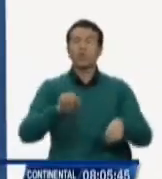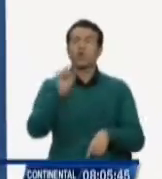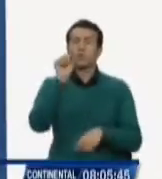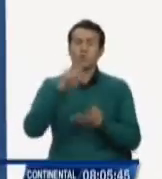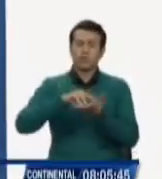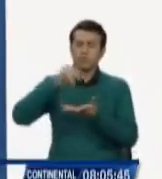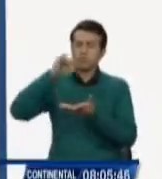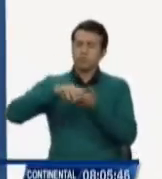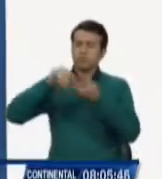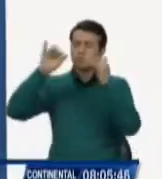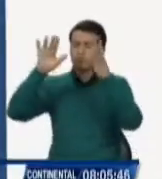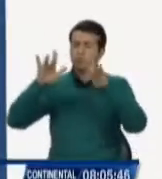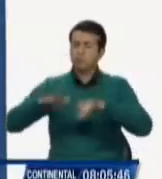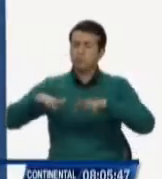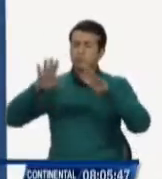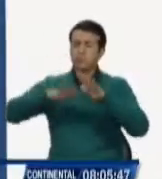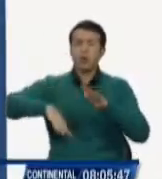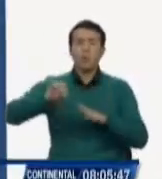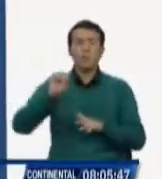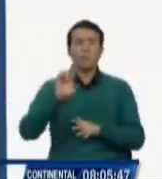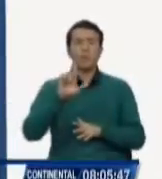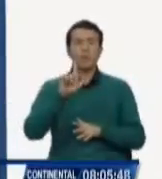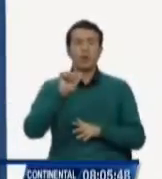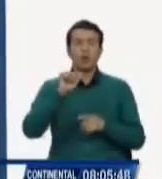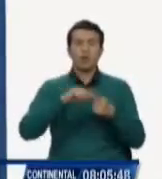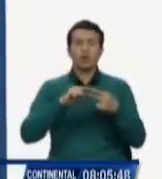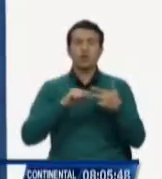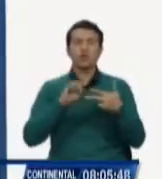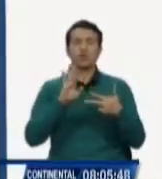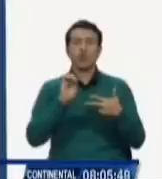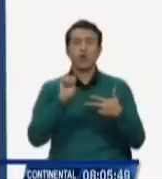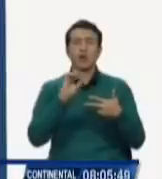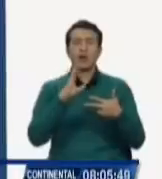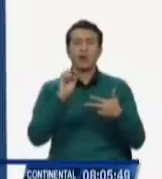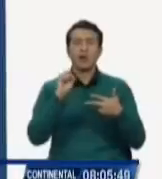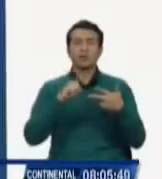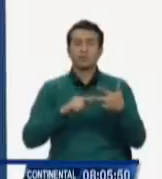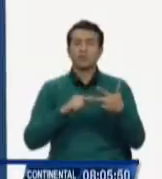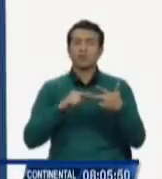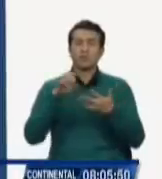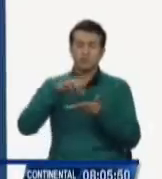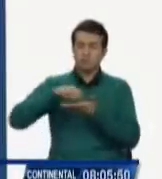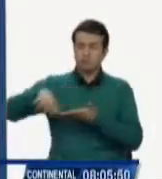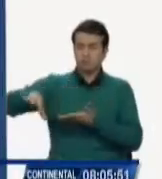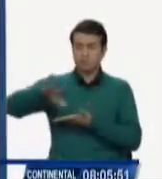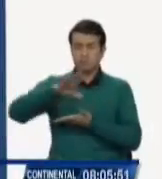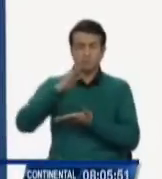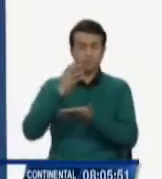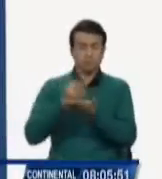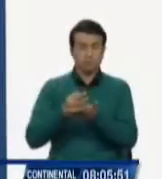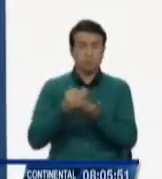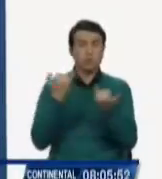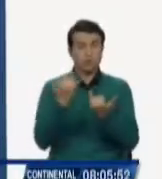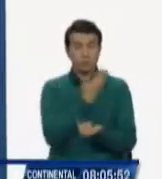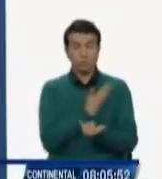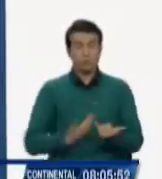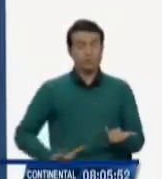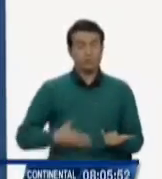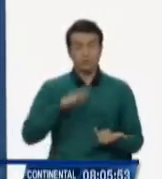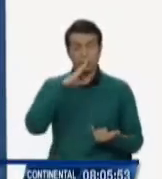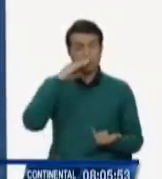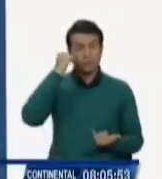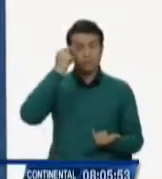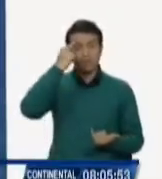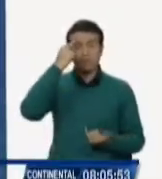caída de ceniza en los sectores de Mulaló, Toacaso y Pasto Calle en la provincia de Cotopaxi. Hoy el presidente de la República, Rafael